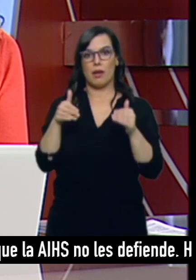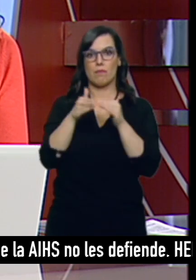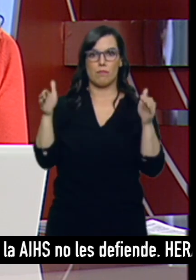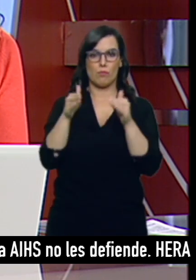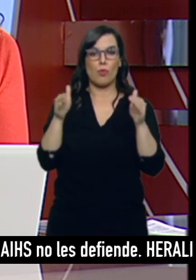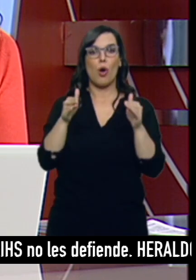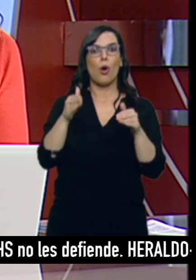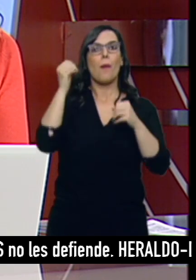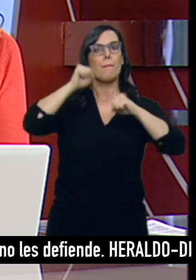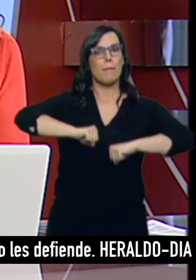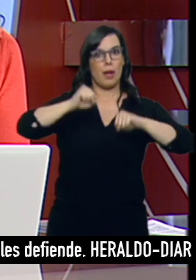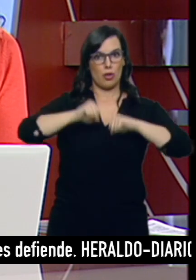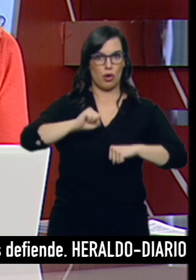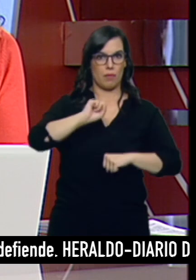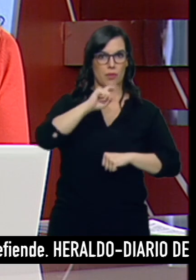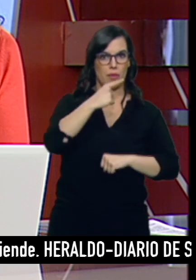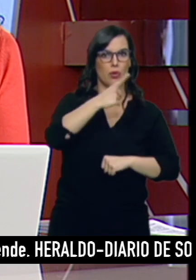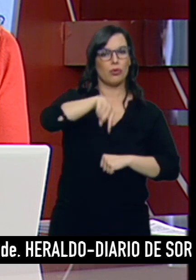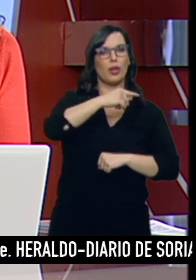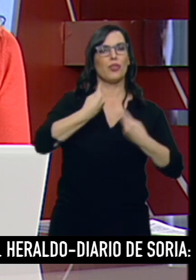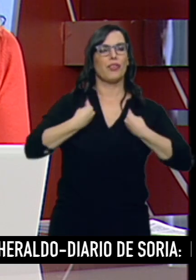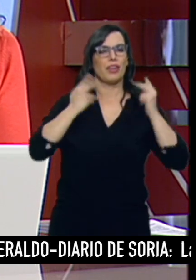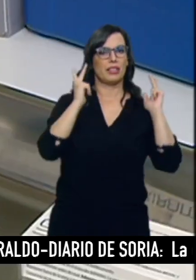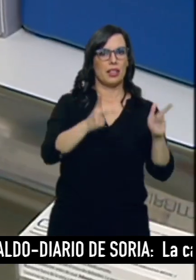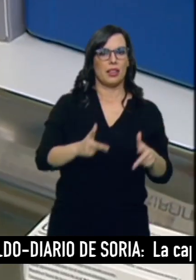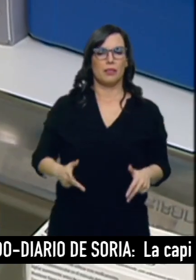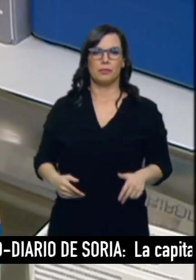a los mayores que viven en residencias.